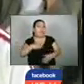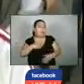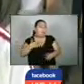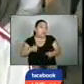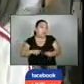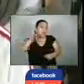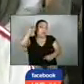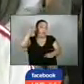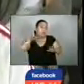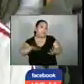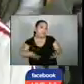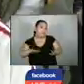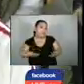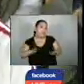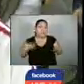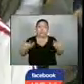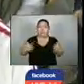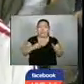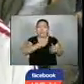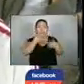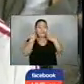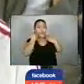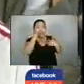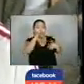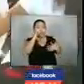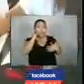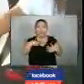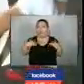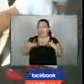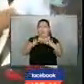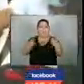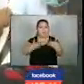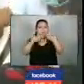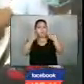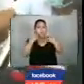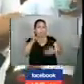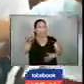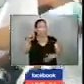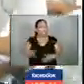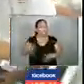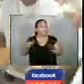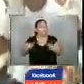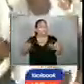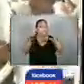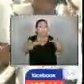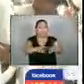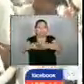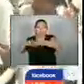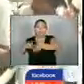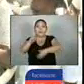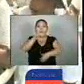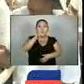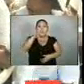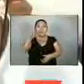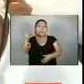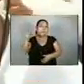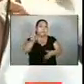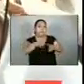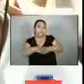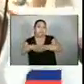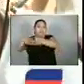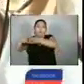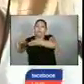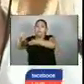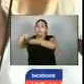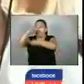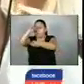pero gracias a Dios sí, estaban contentos y yo pues me siento feliz. En esta ocasión, será un total de 100 salvadoreños los que forman parte de